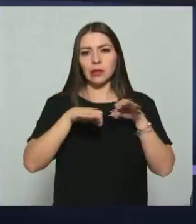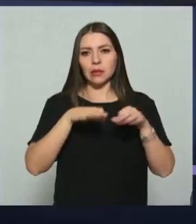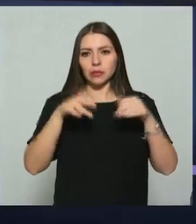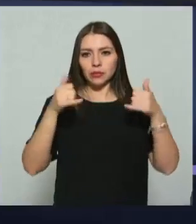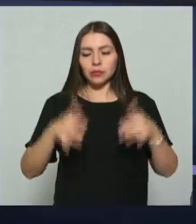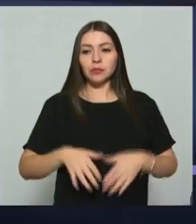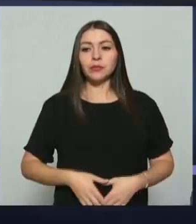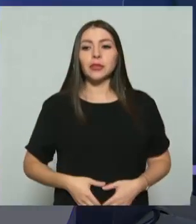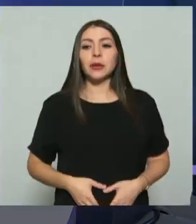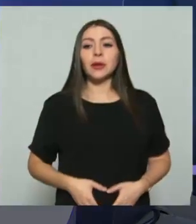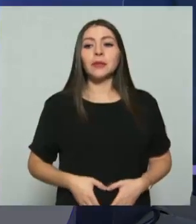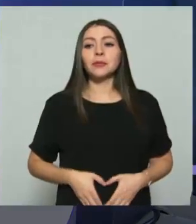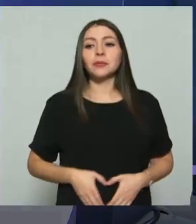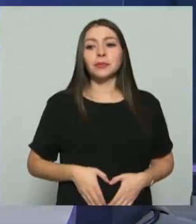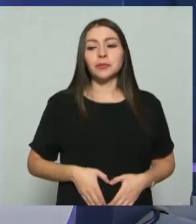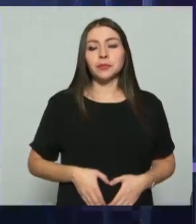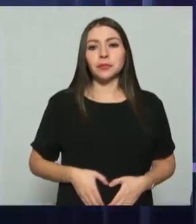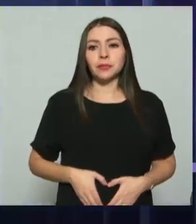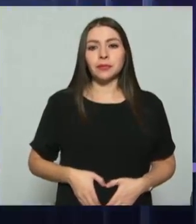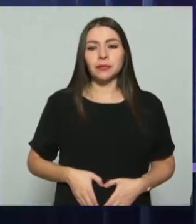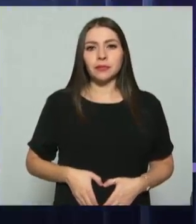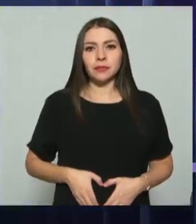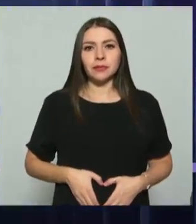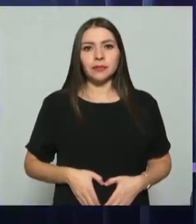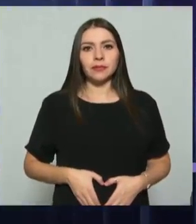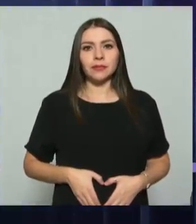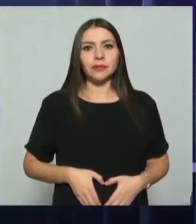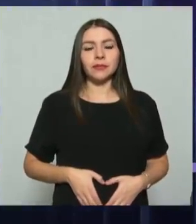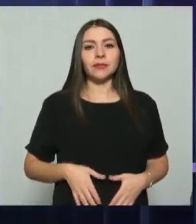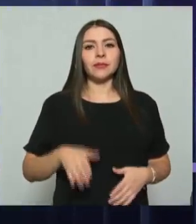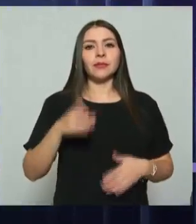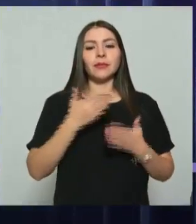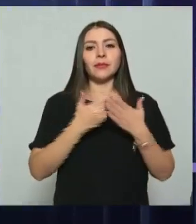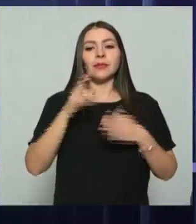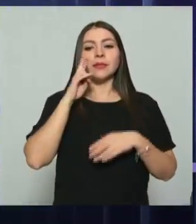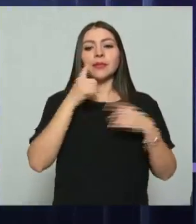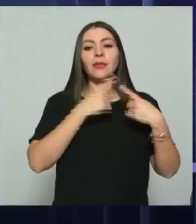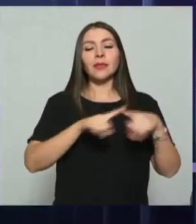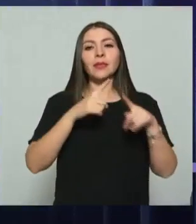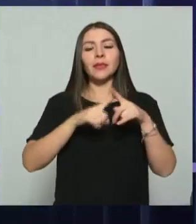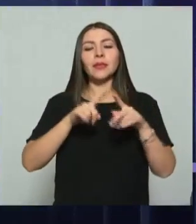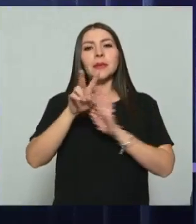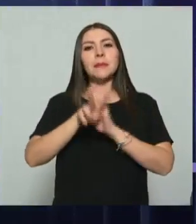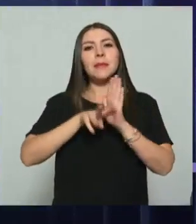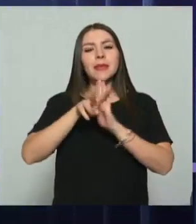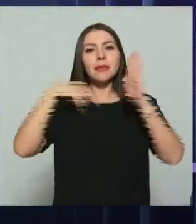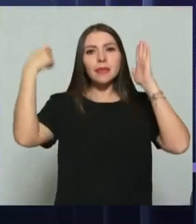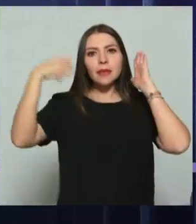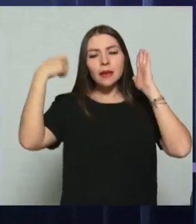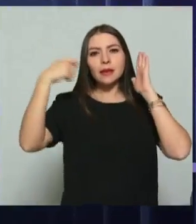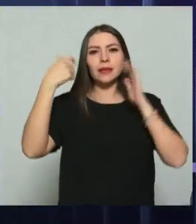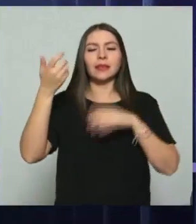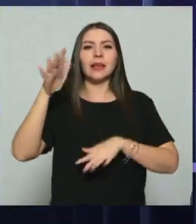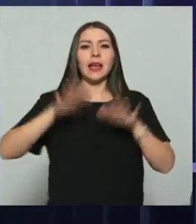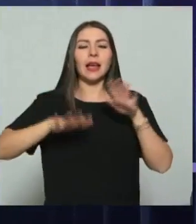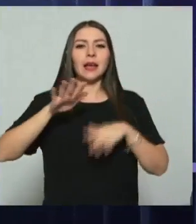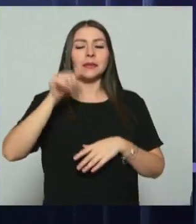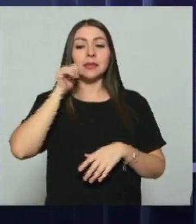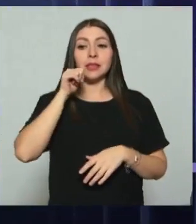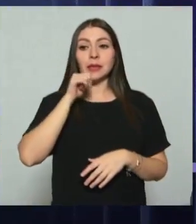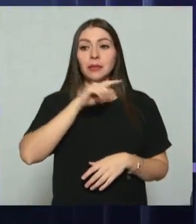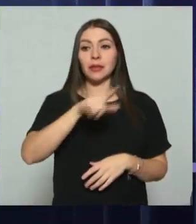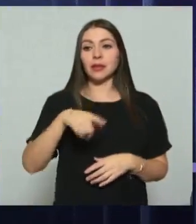intensa. Oye, y también hemos visto videos virales en redes sociales en donde, ya sabes, nunca faltan las uñas